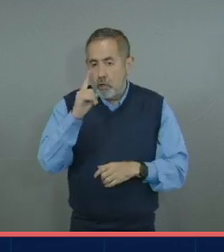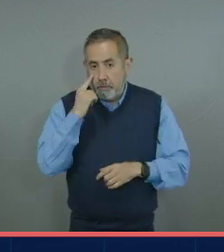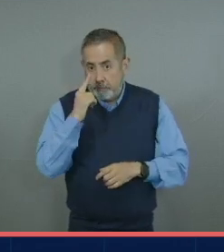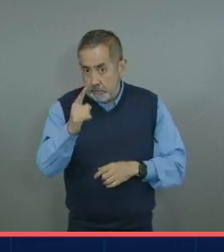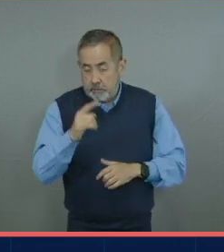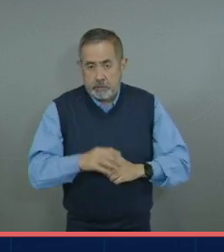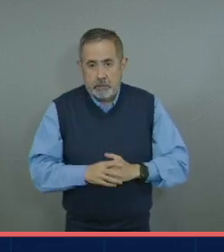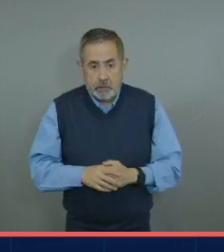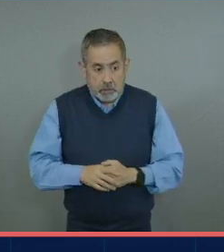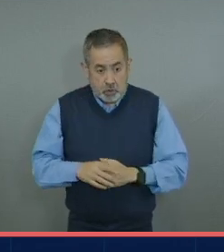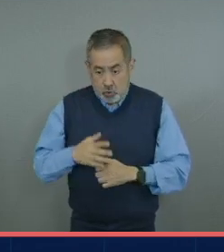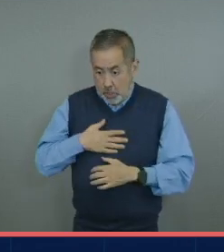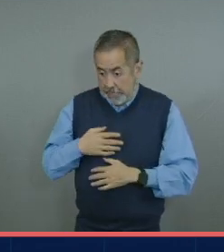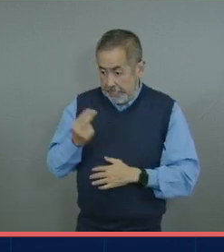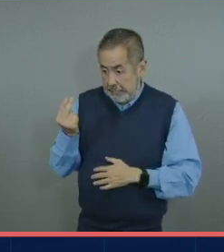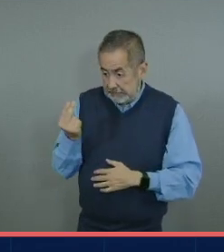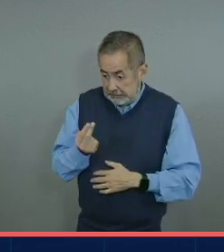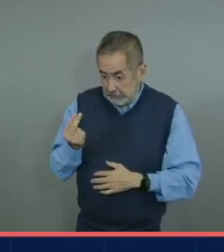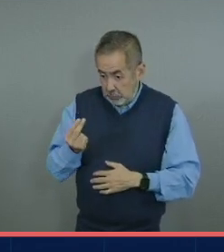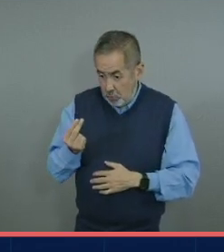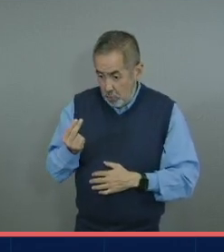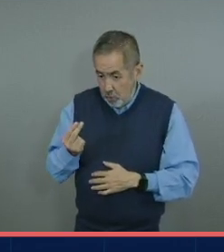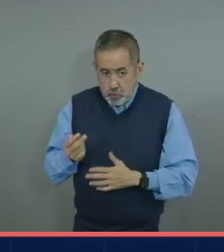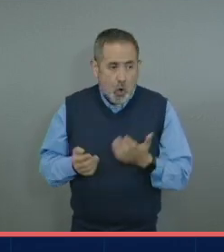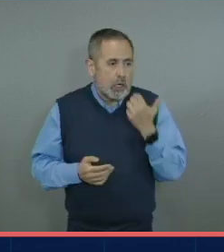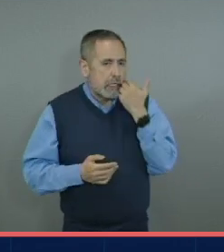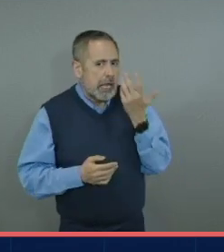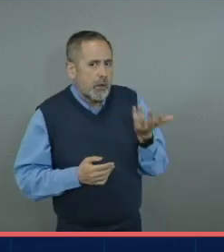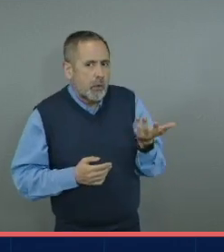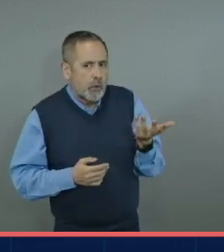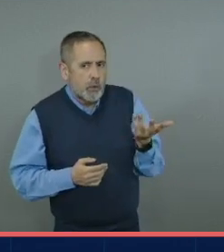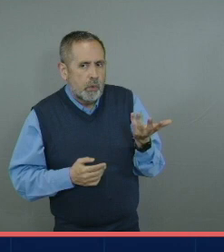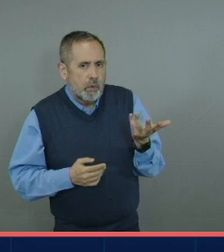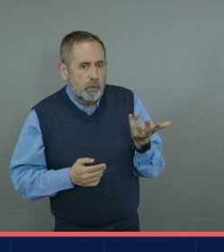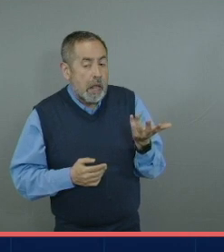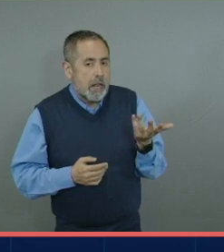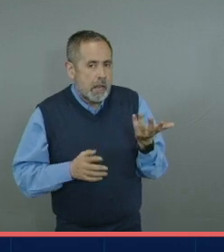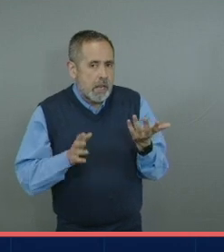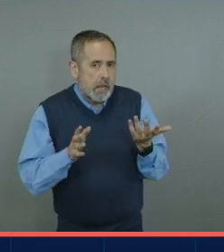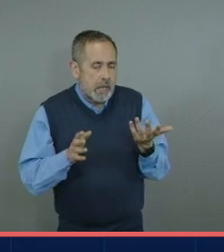¿consumimos lo que necesitamos o lo que deseamos? Y paso al número cuatro.